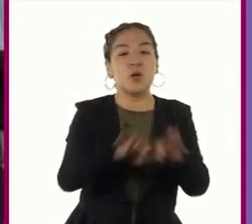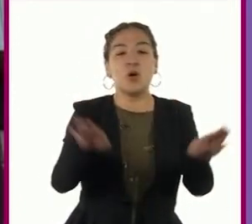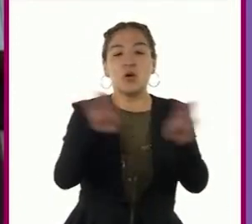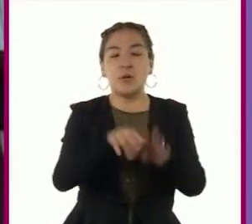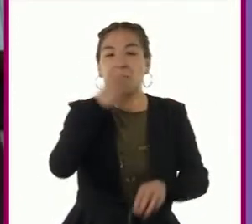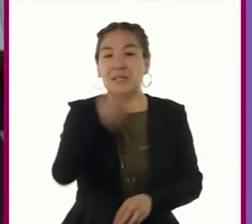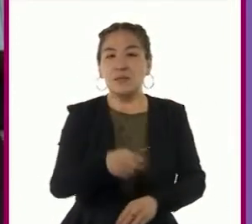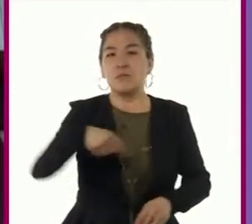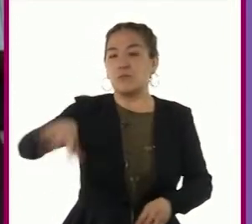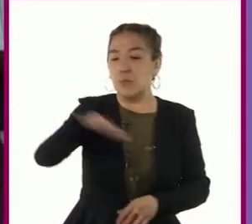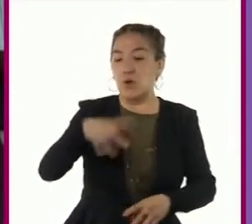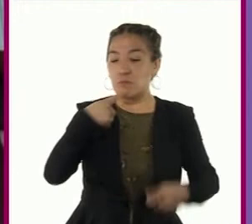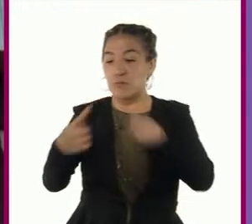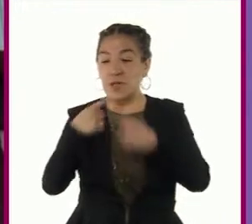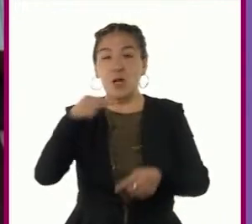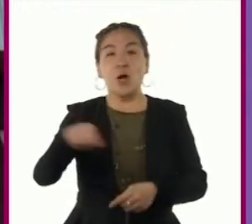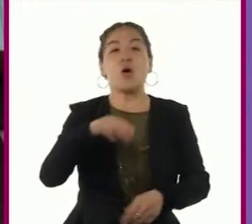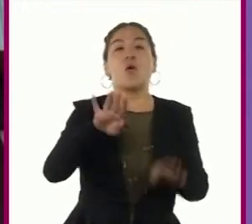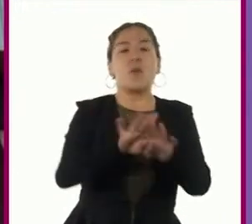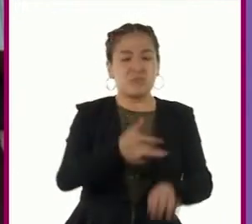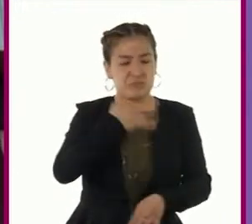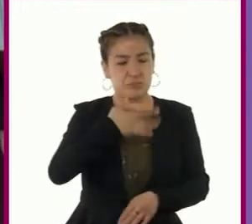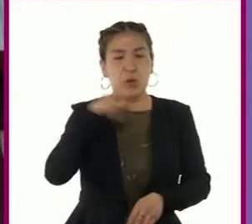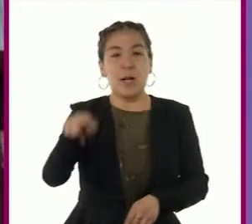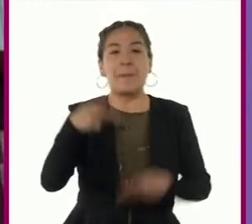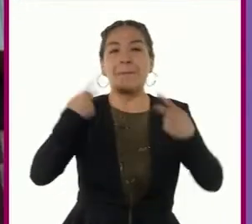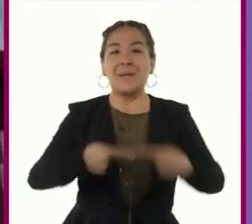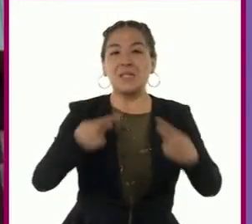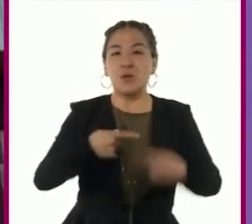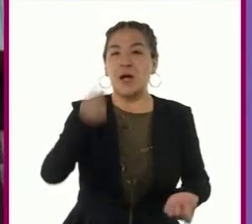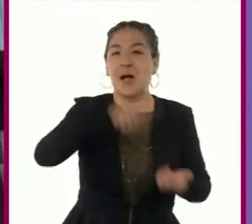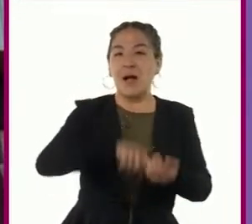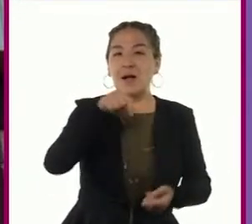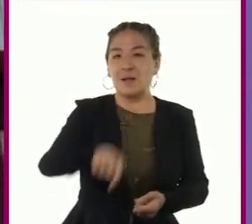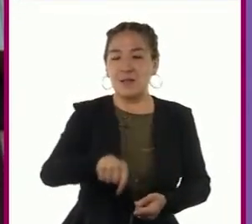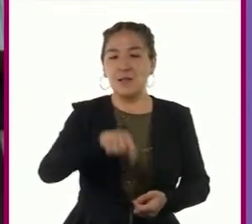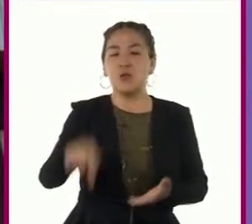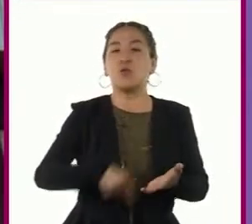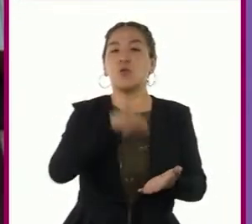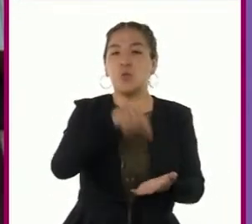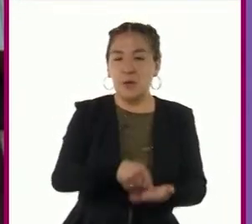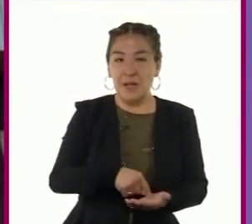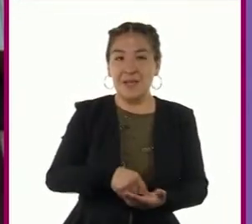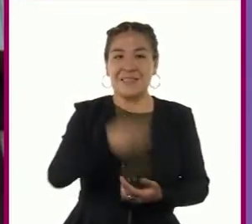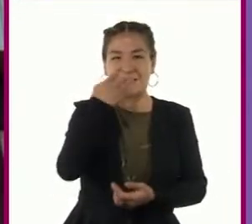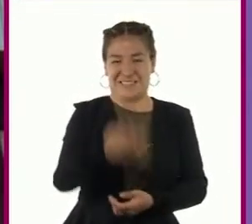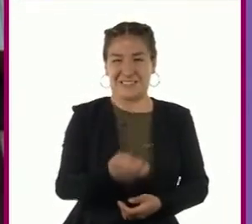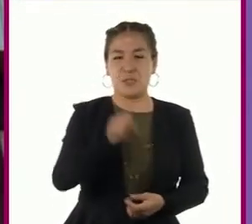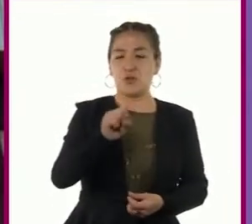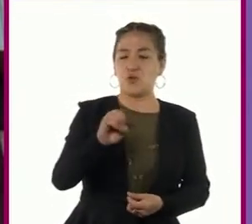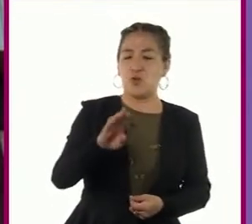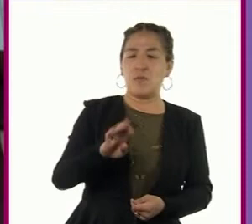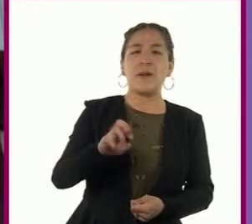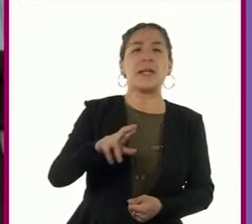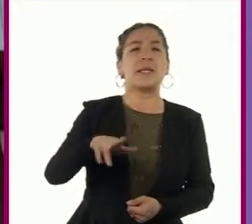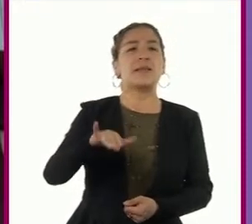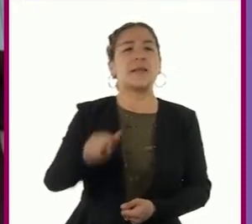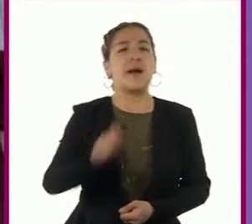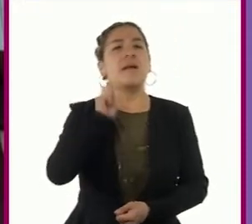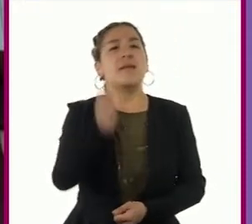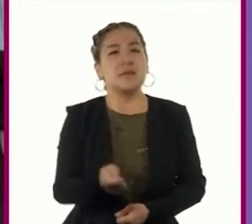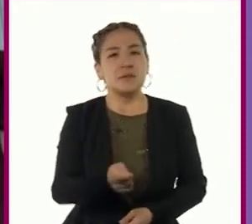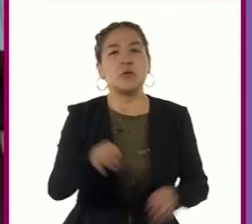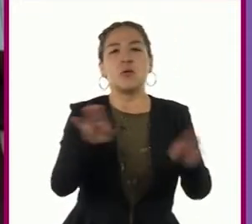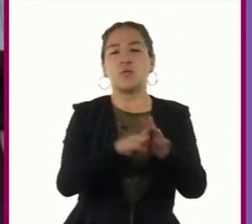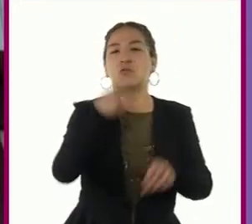pueblo y debe instituirse para beneficio del propio pueblo. Esa soberanía se ejerce a través del